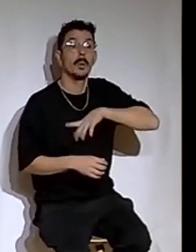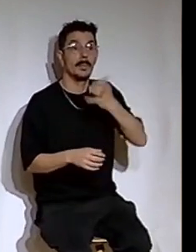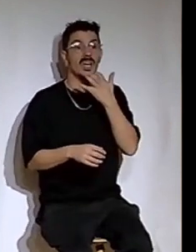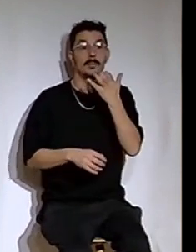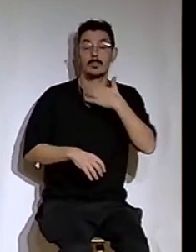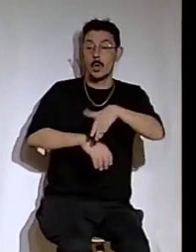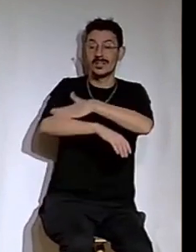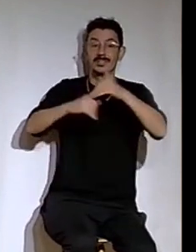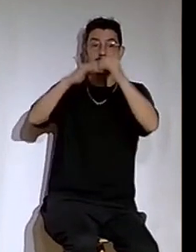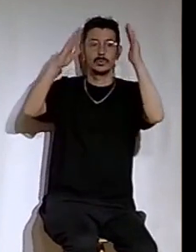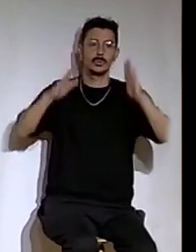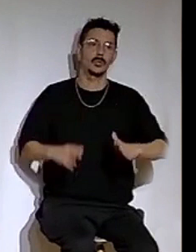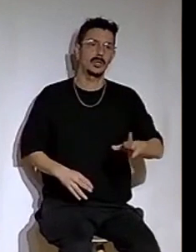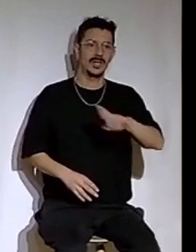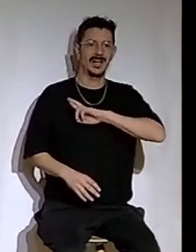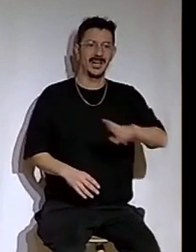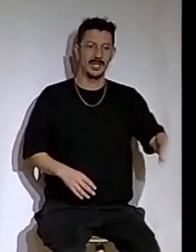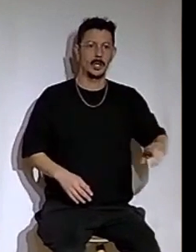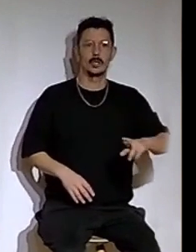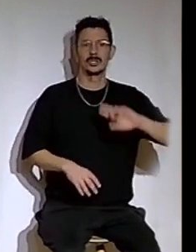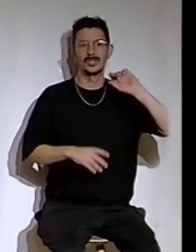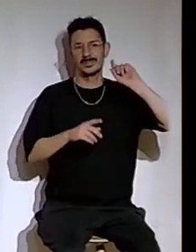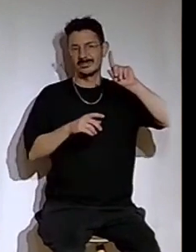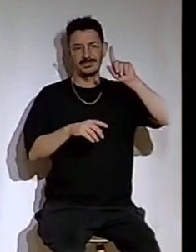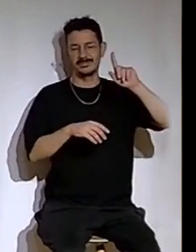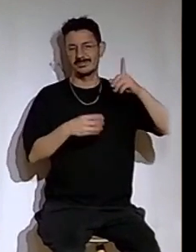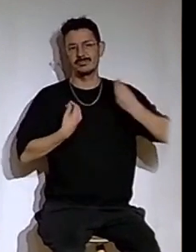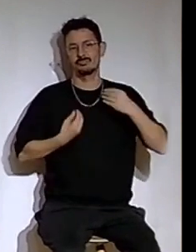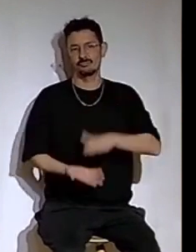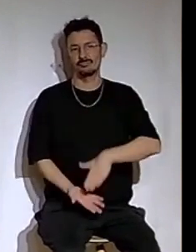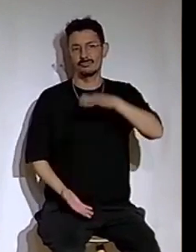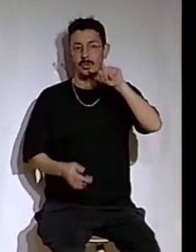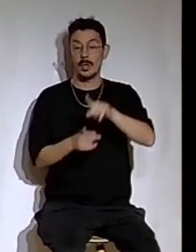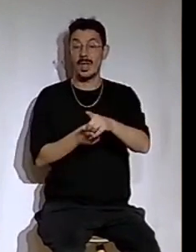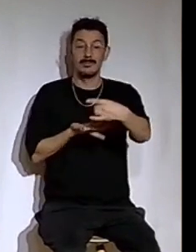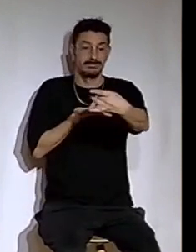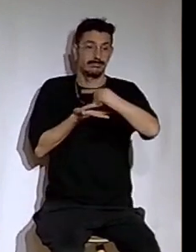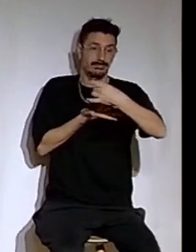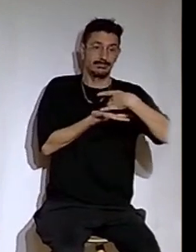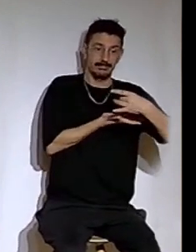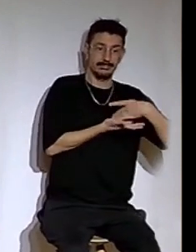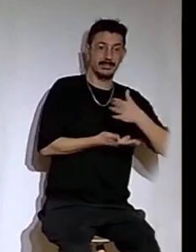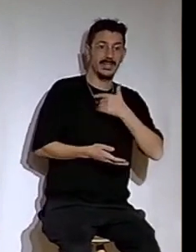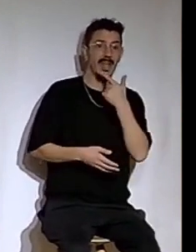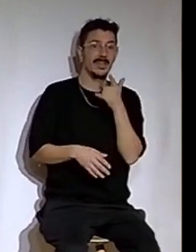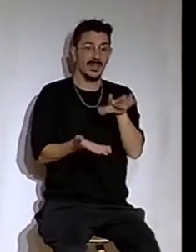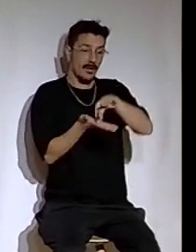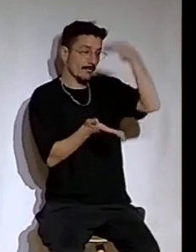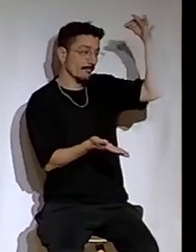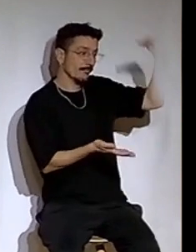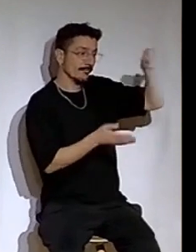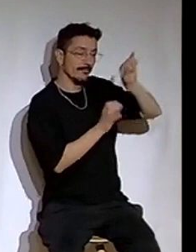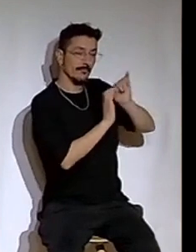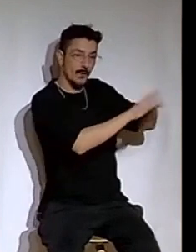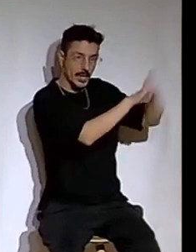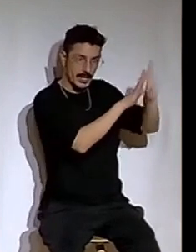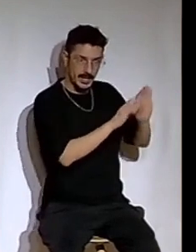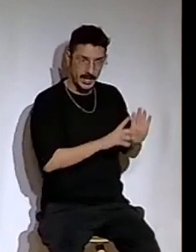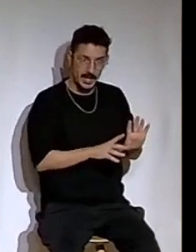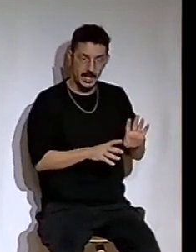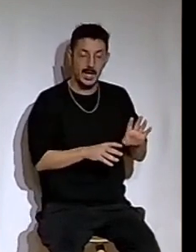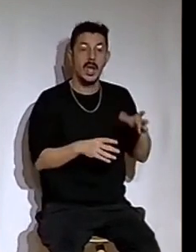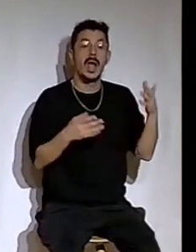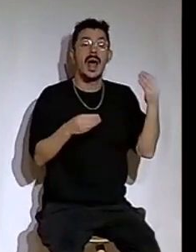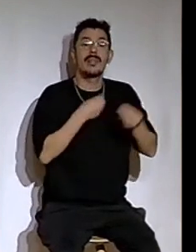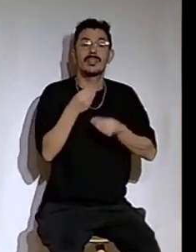religiosas hegemónicas nos han arrebatado Estos espacios nos han desplazado nos han dejado fuera instrumentalizando